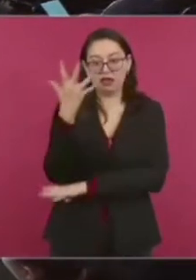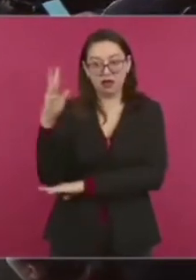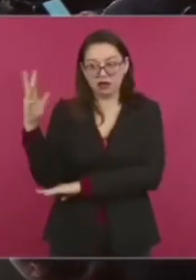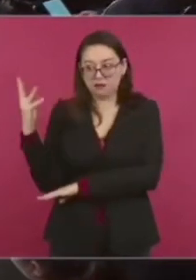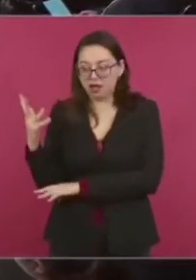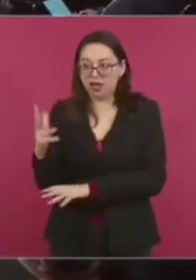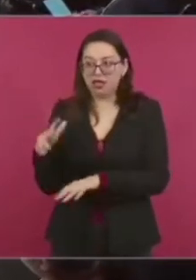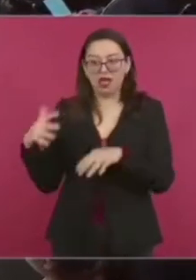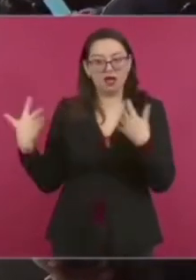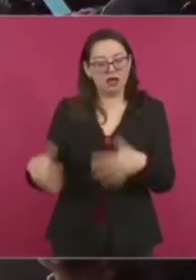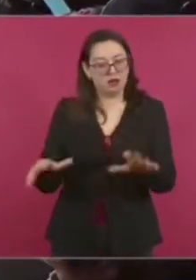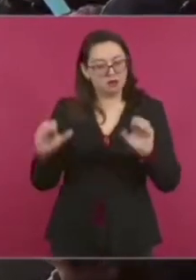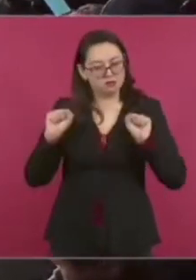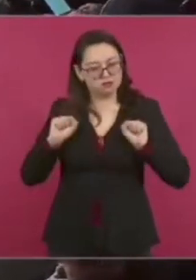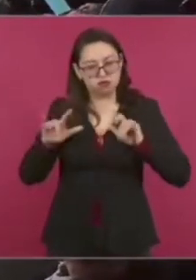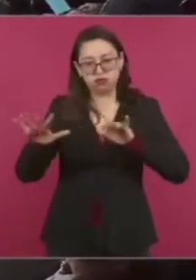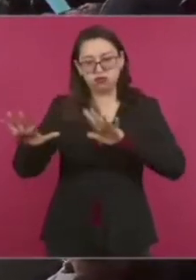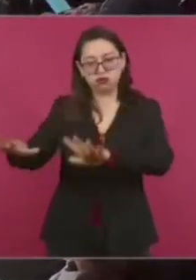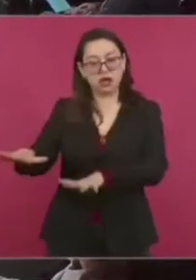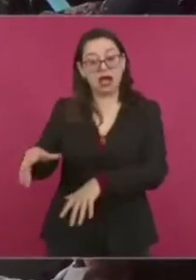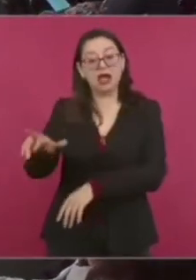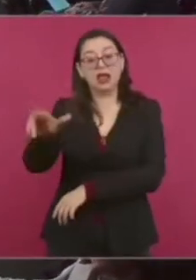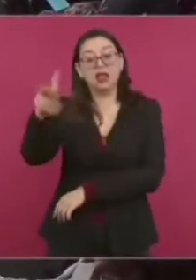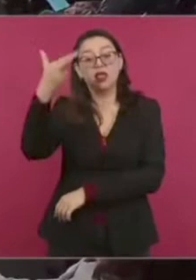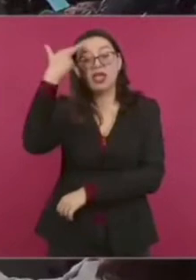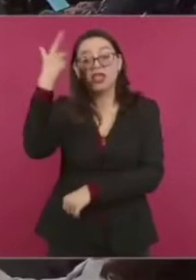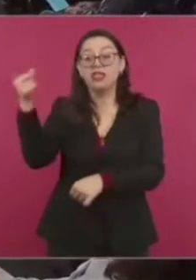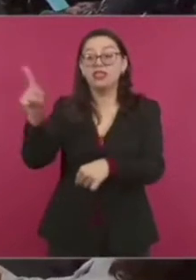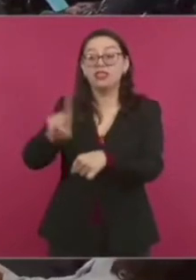Muy mexicano.